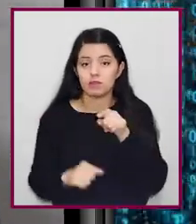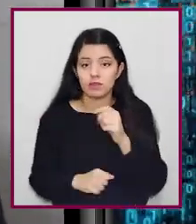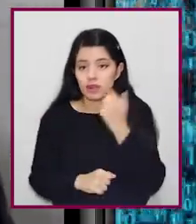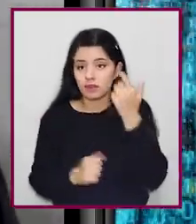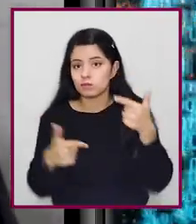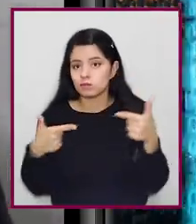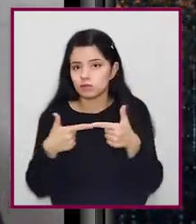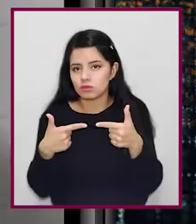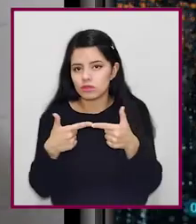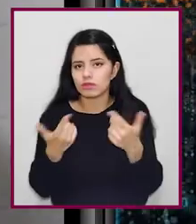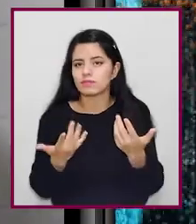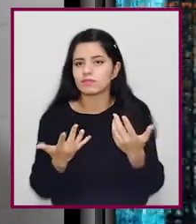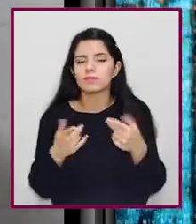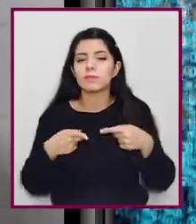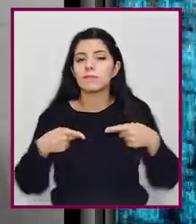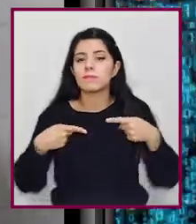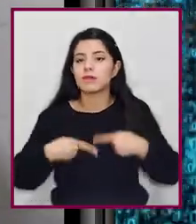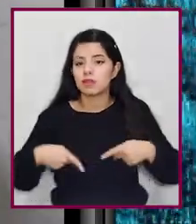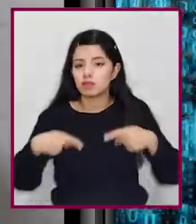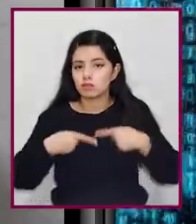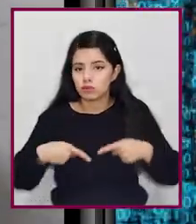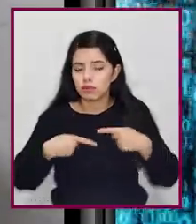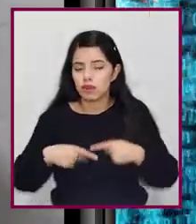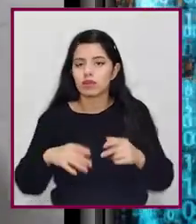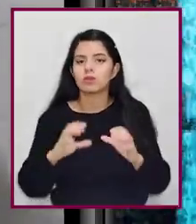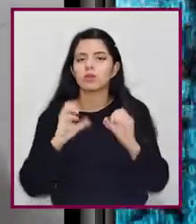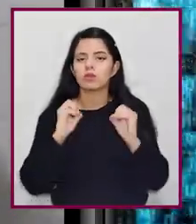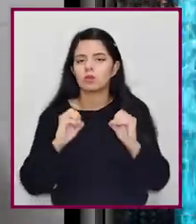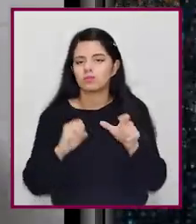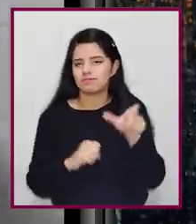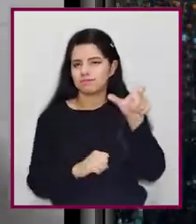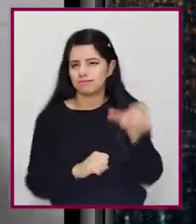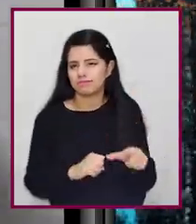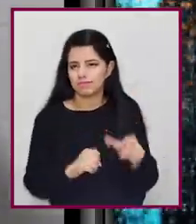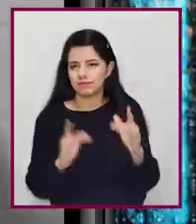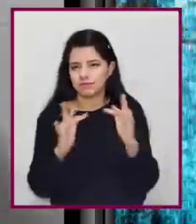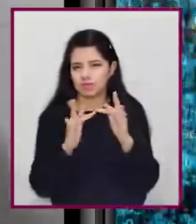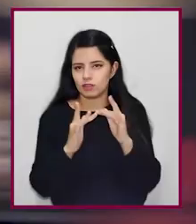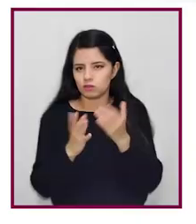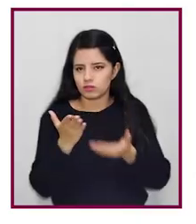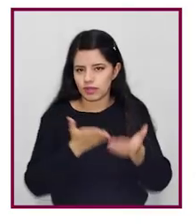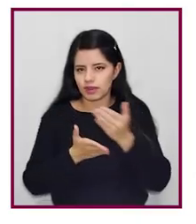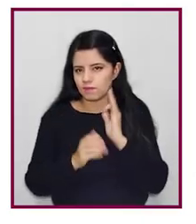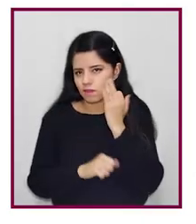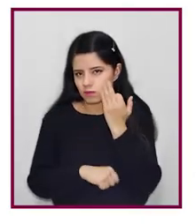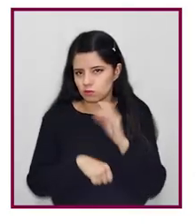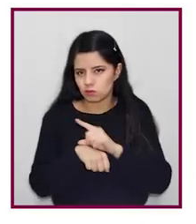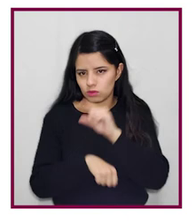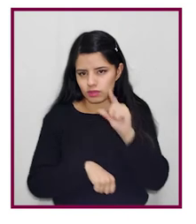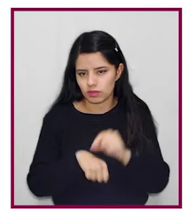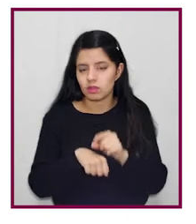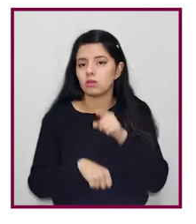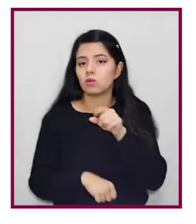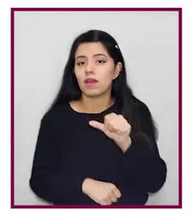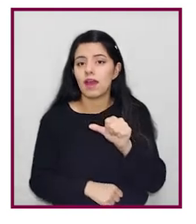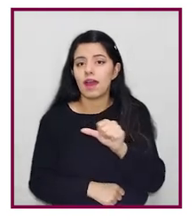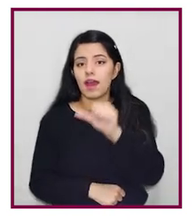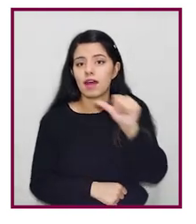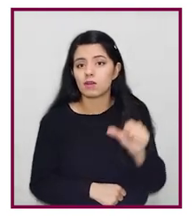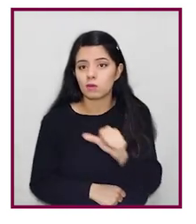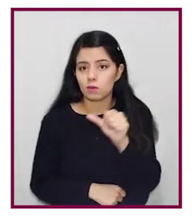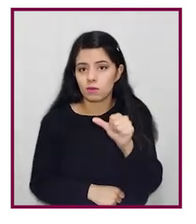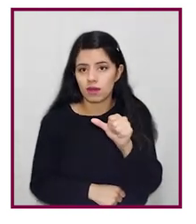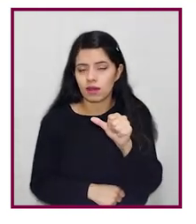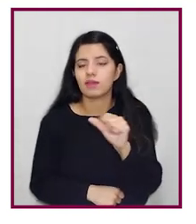Google sobre personas o contactos en redes sociales, solamente tienes que agregar la arroba antes del nombre y